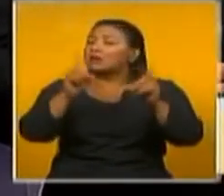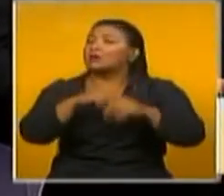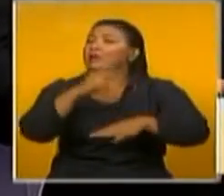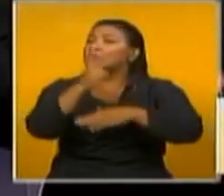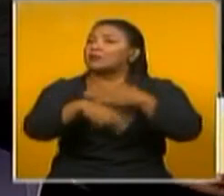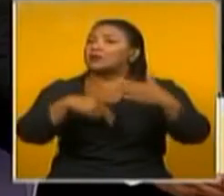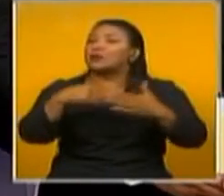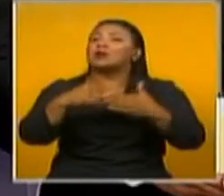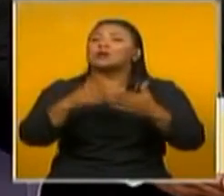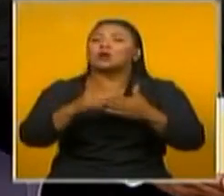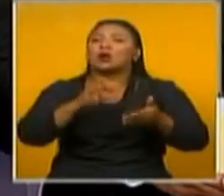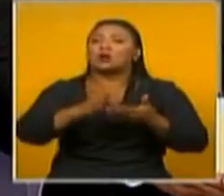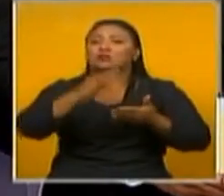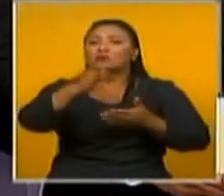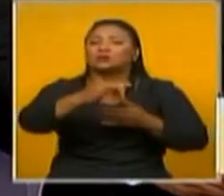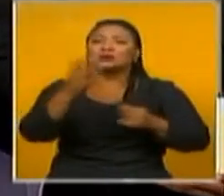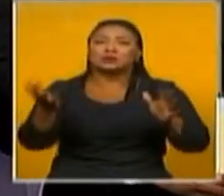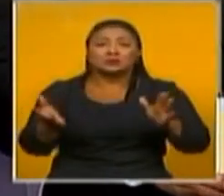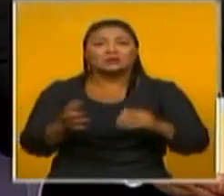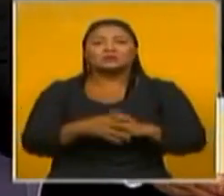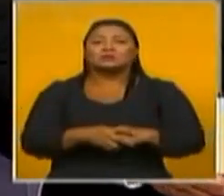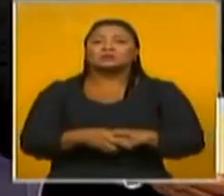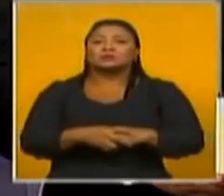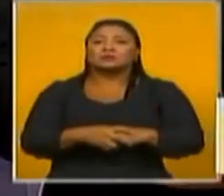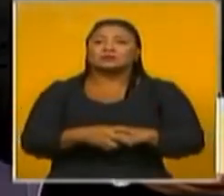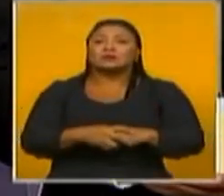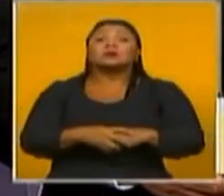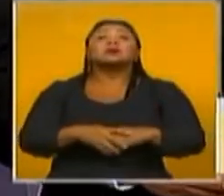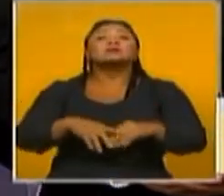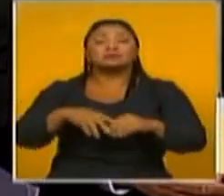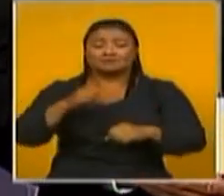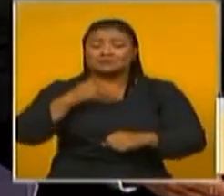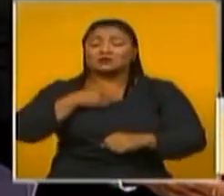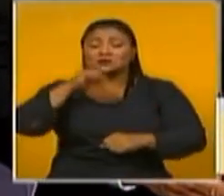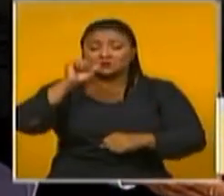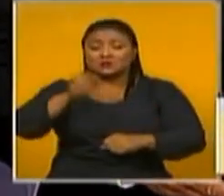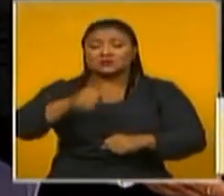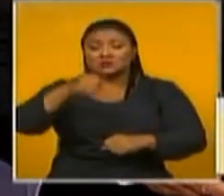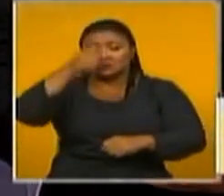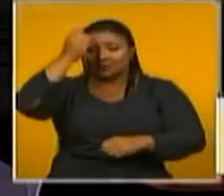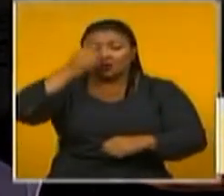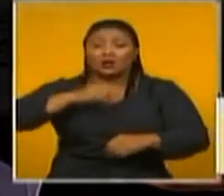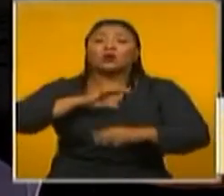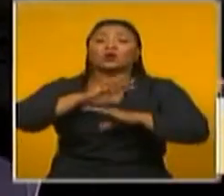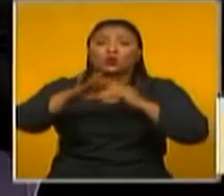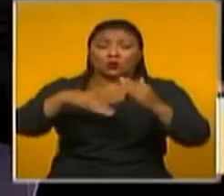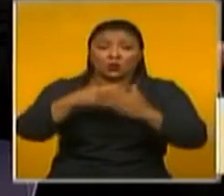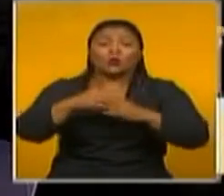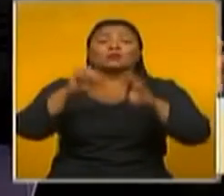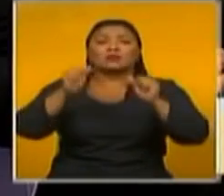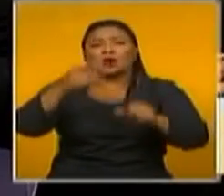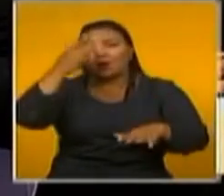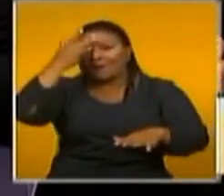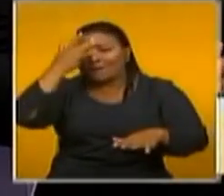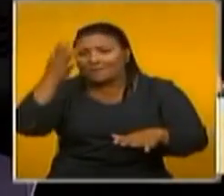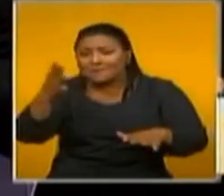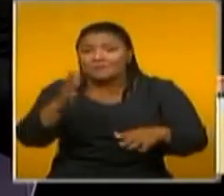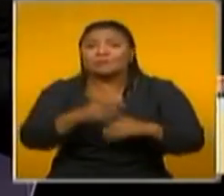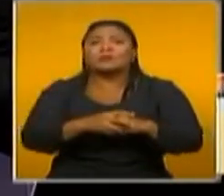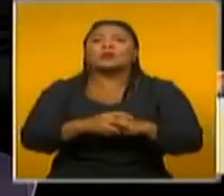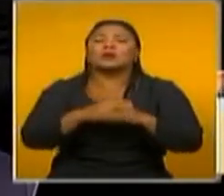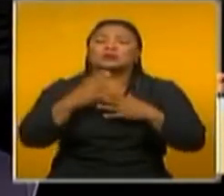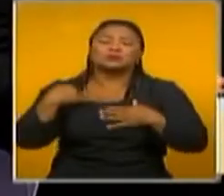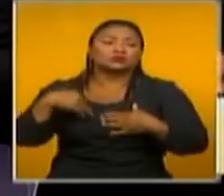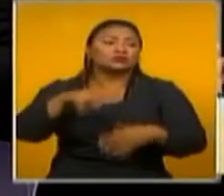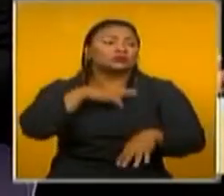a lugares poblados. Lo hacemos de manera cívica y voluntaria. Lo hacemos porque conjuga nuestros